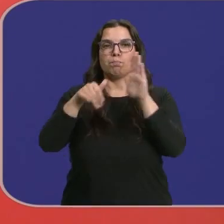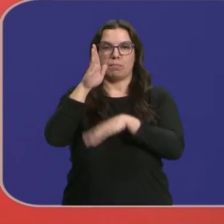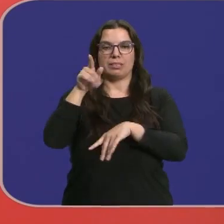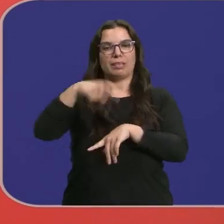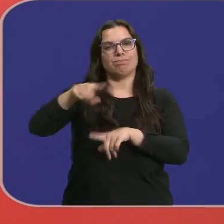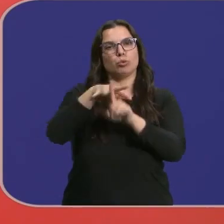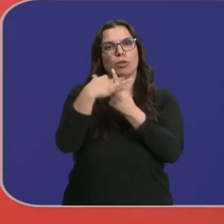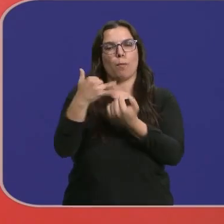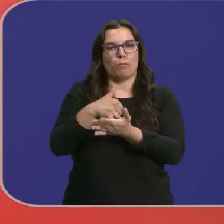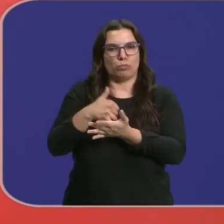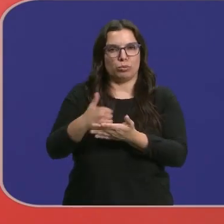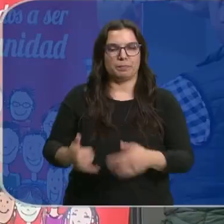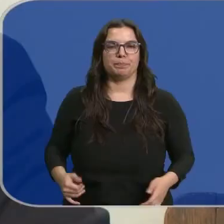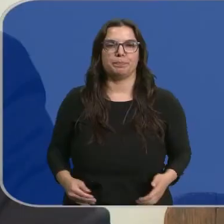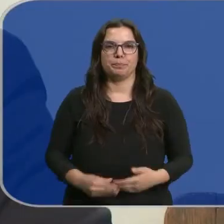vulnerabilidad.